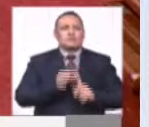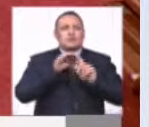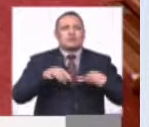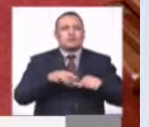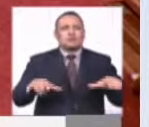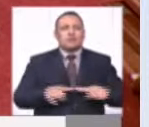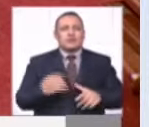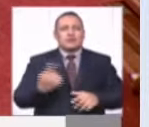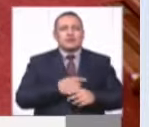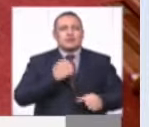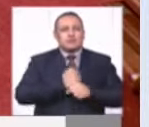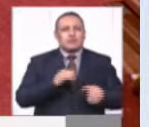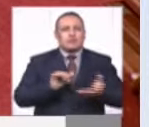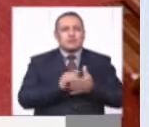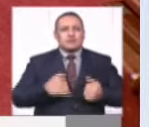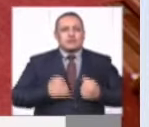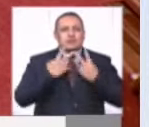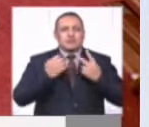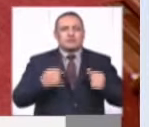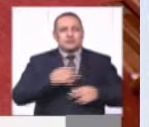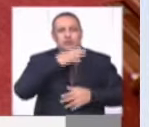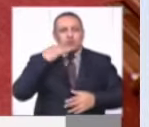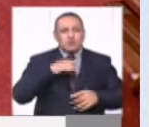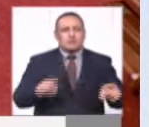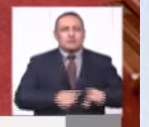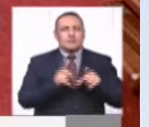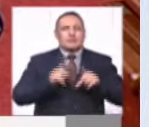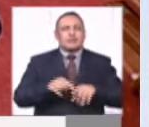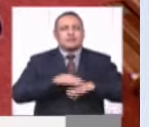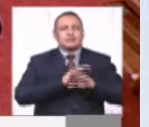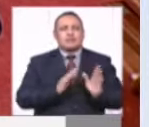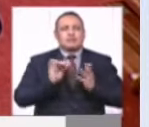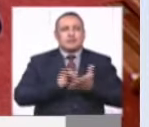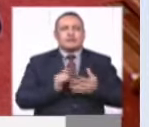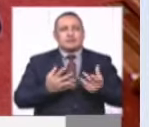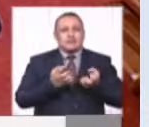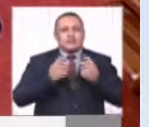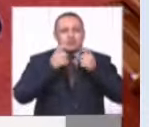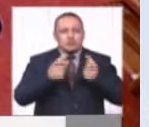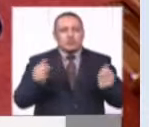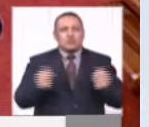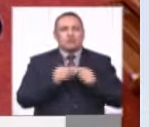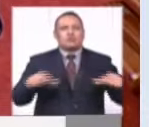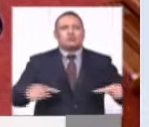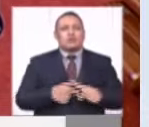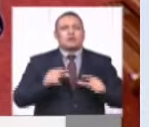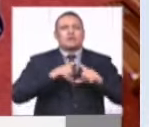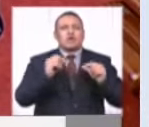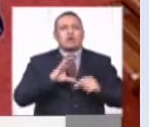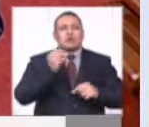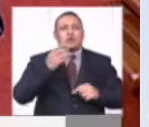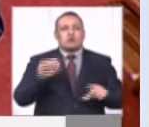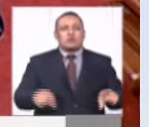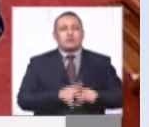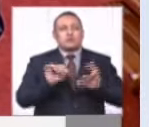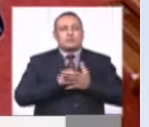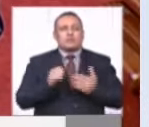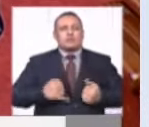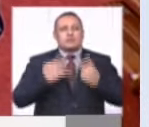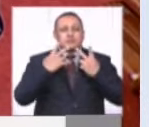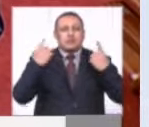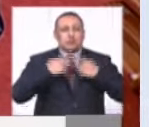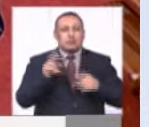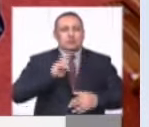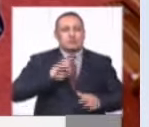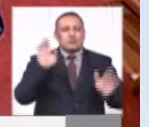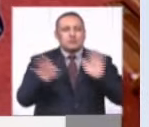ejes operativos donde existe tráfico de drogas. Este plan busca controlar el desvío de la hoja de coca seca